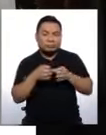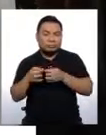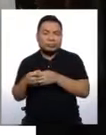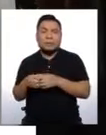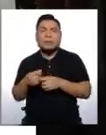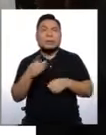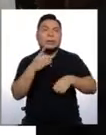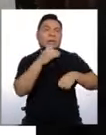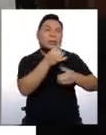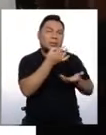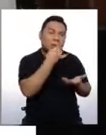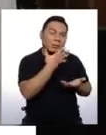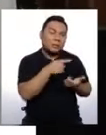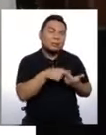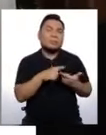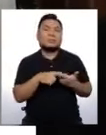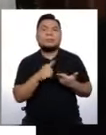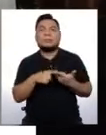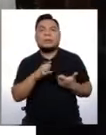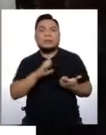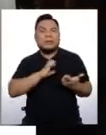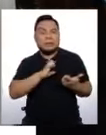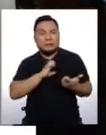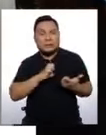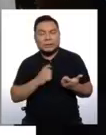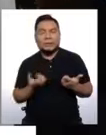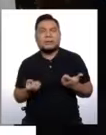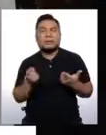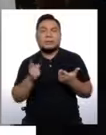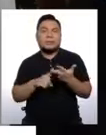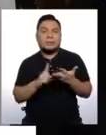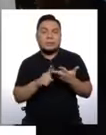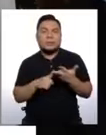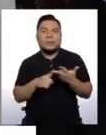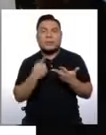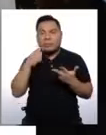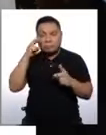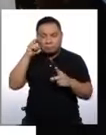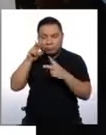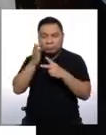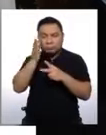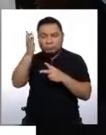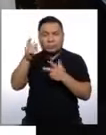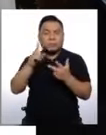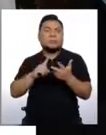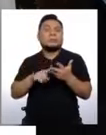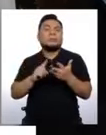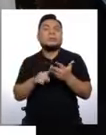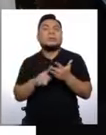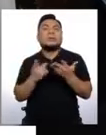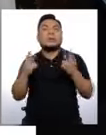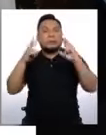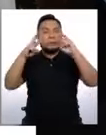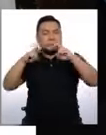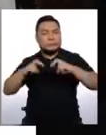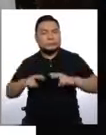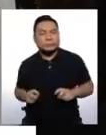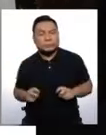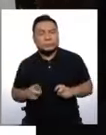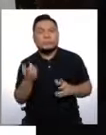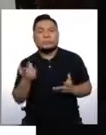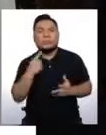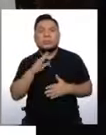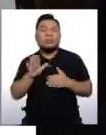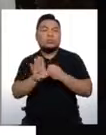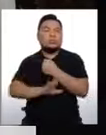medicamentos ética y prospectiva estudios de